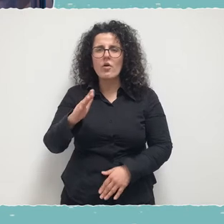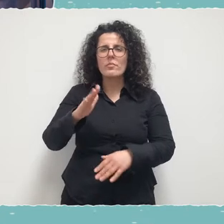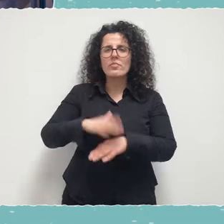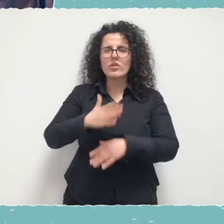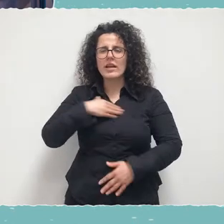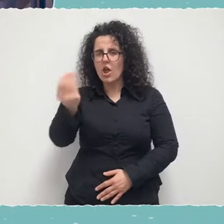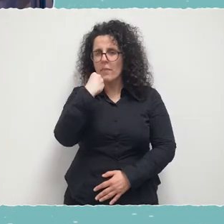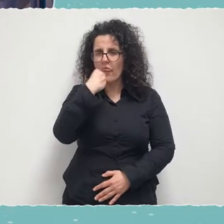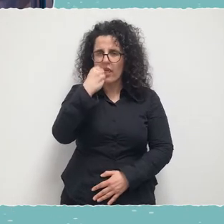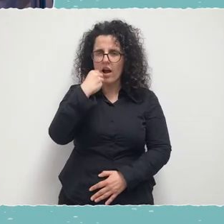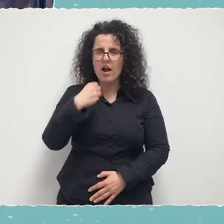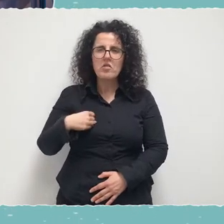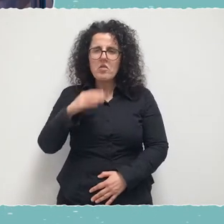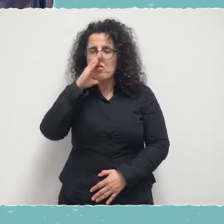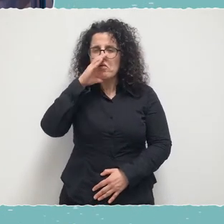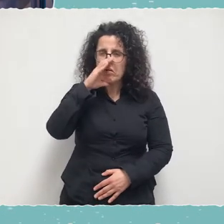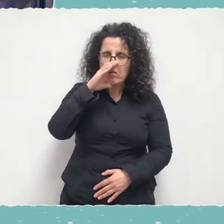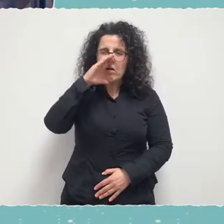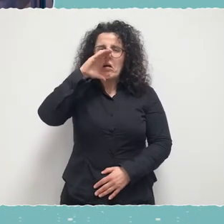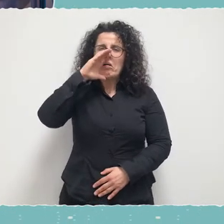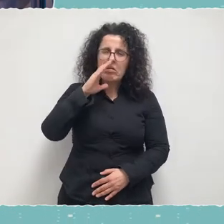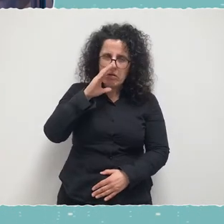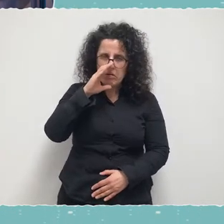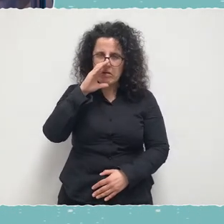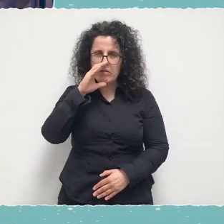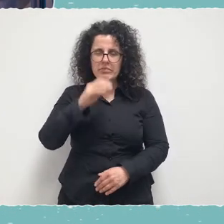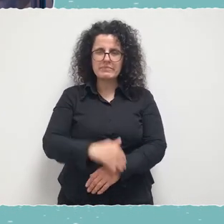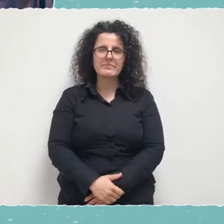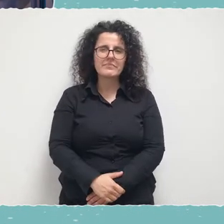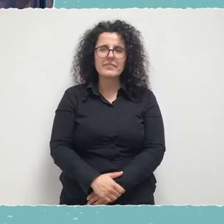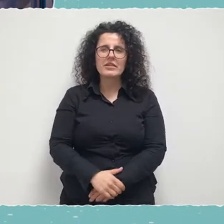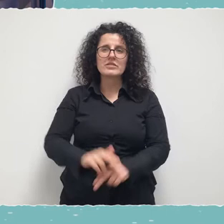Pasar. No me quieres mamar.